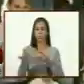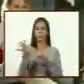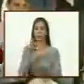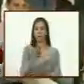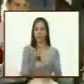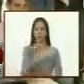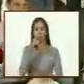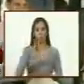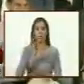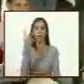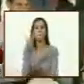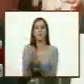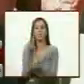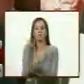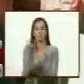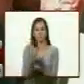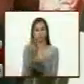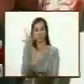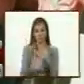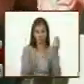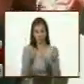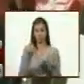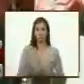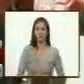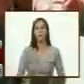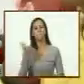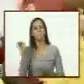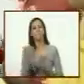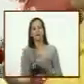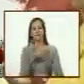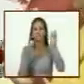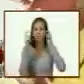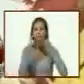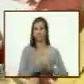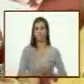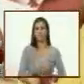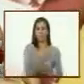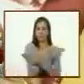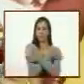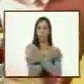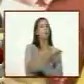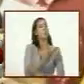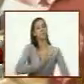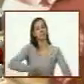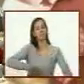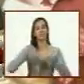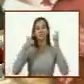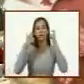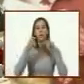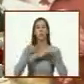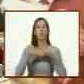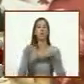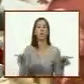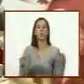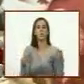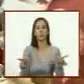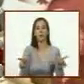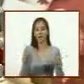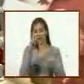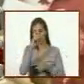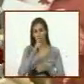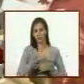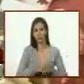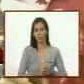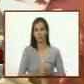el pueblo de Maturín envió un mensaje de amor al máximo líder de la República. Felicito a mi presidente por su cumpleaños y